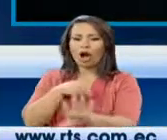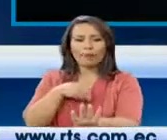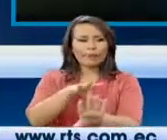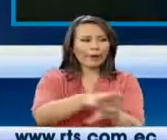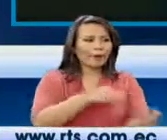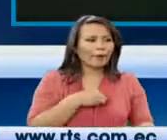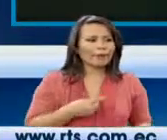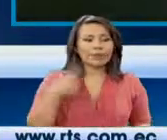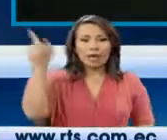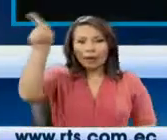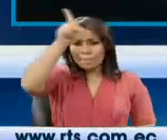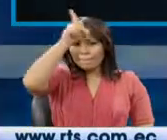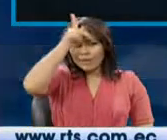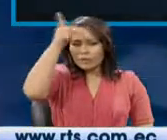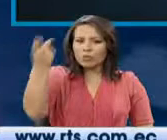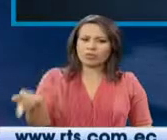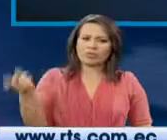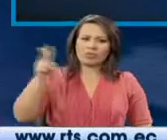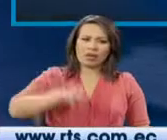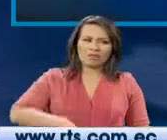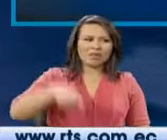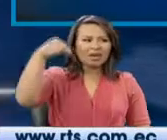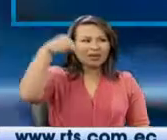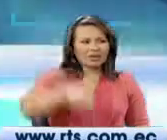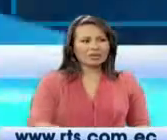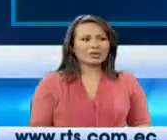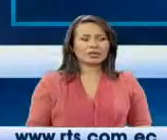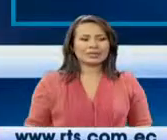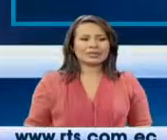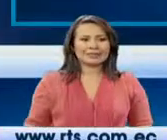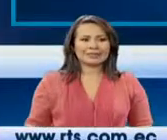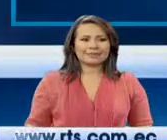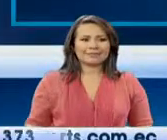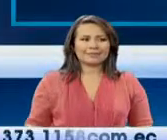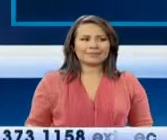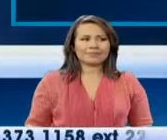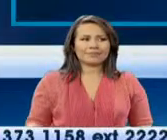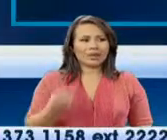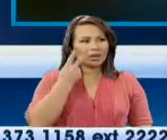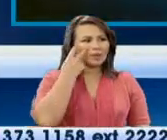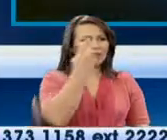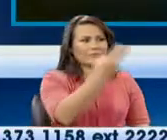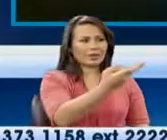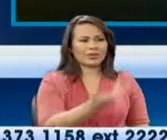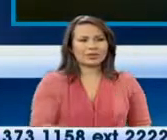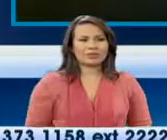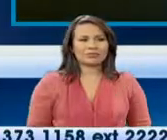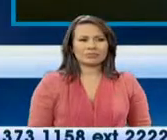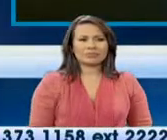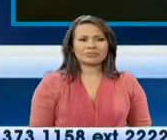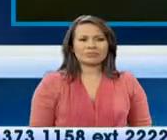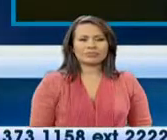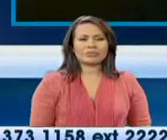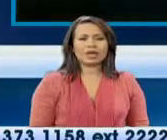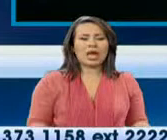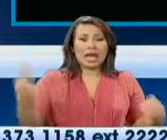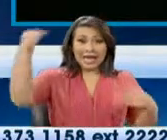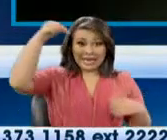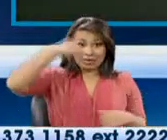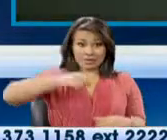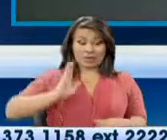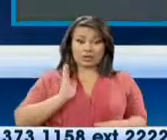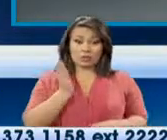solamente aquí, mira, allá también ocurre. Hay que señalar algo justamente, que no, es solamente es ver una imagen paralela, ¿no? Así es. Sucede en nuestro